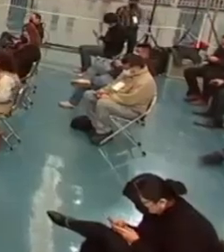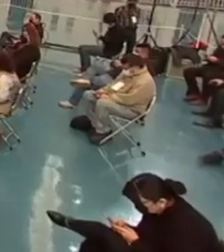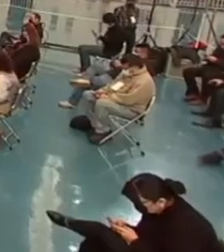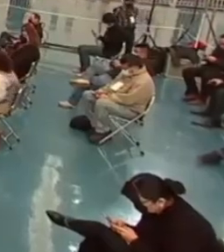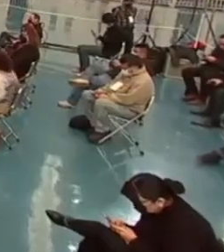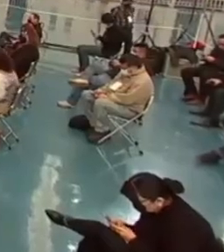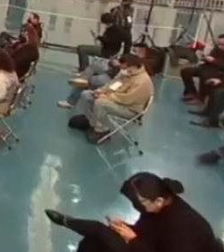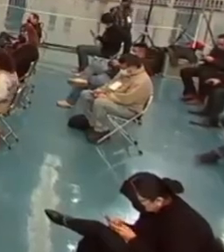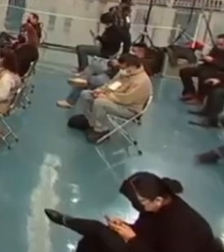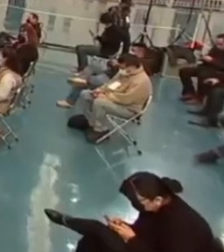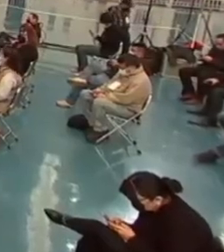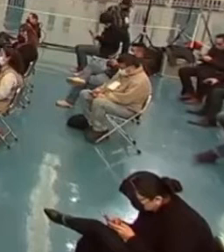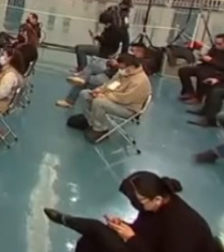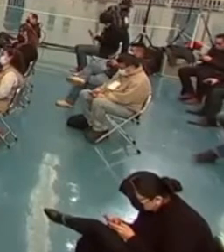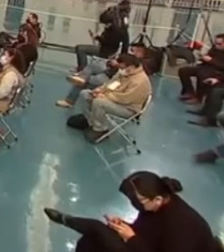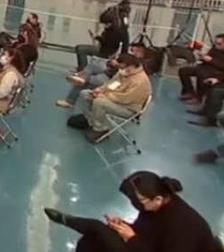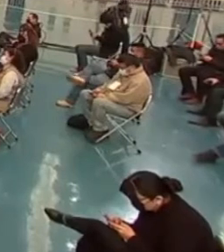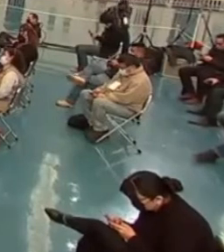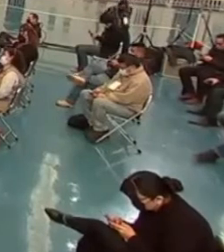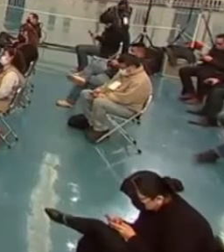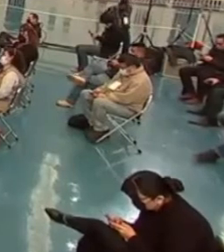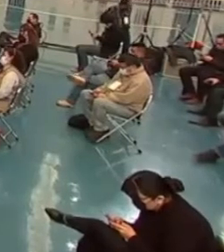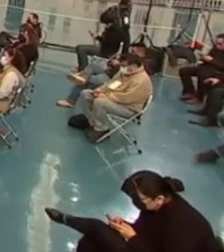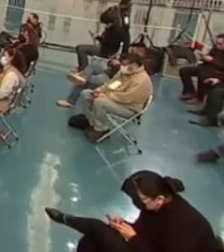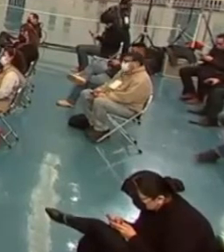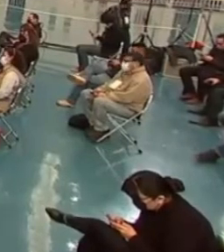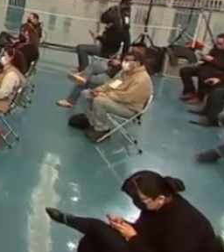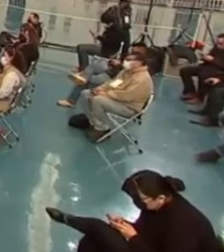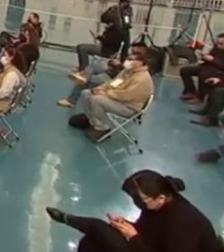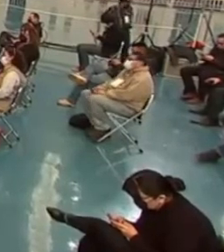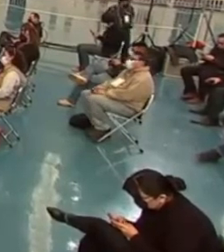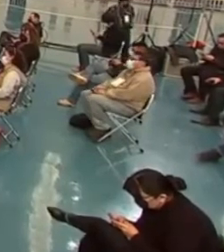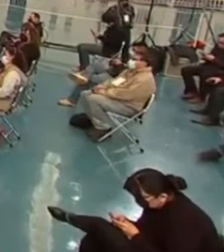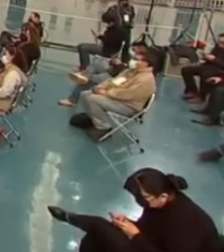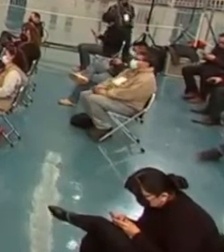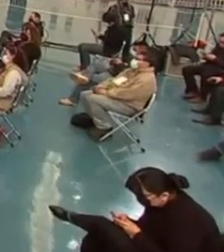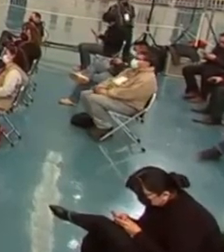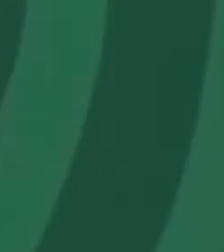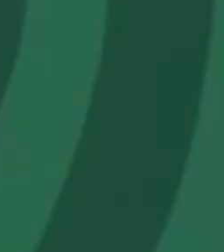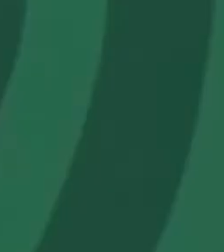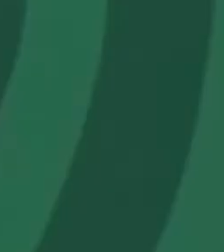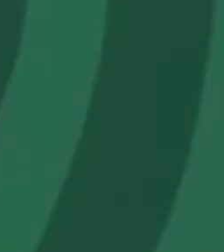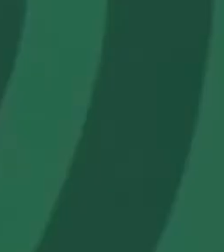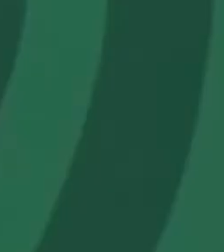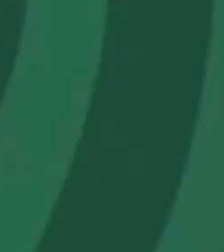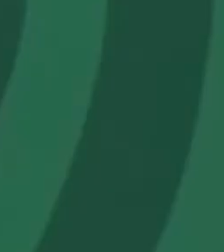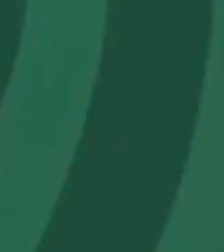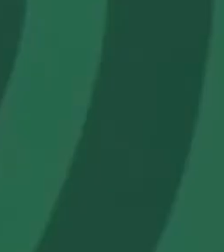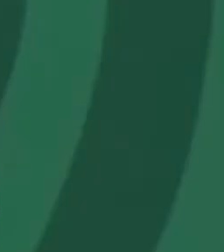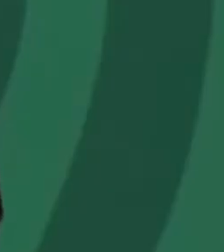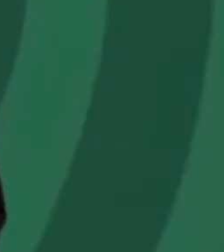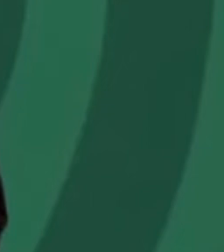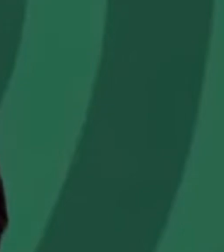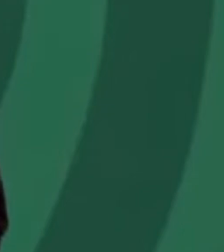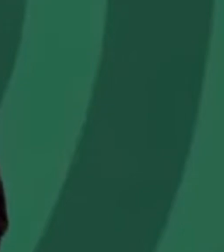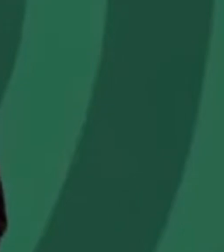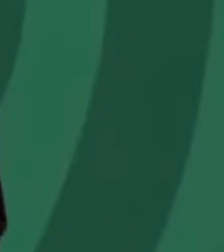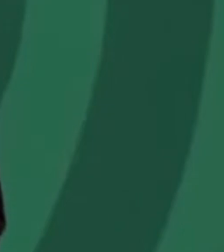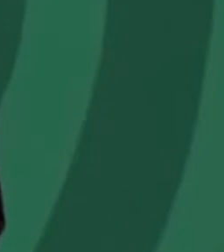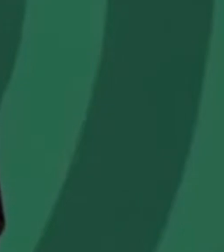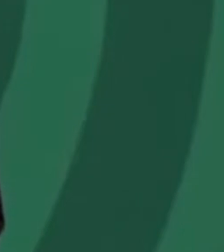porque la mafia del poder oculto durante mucho tiempo los sueldos